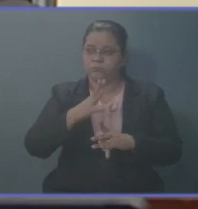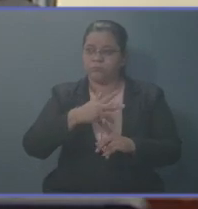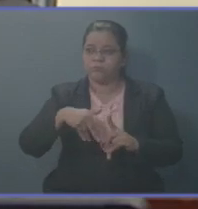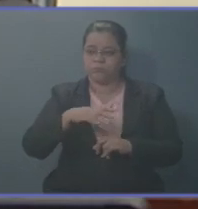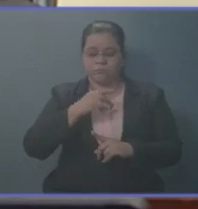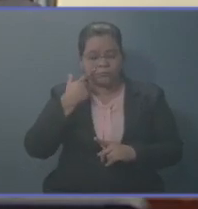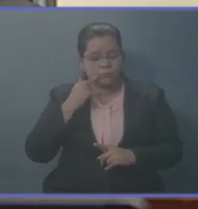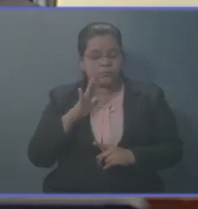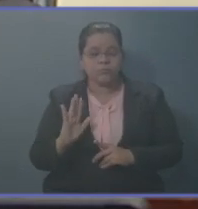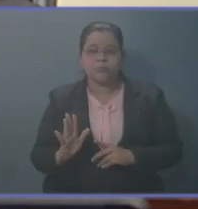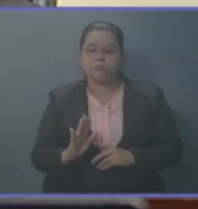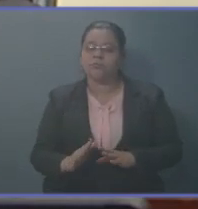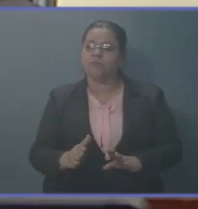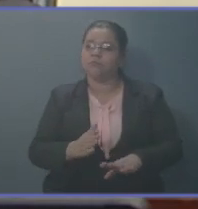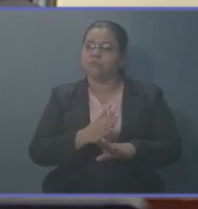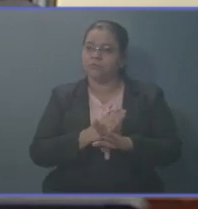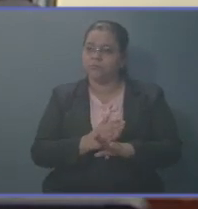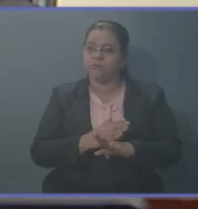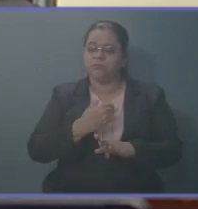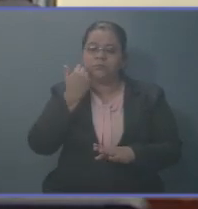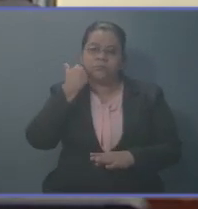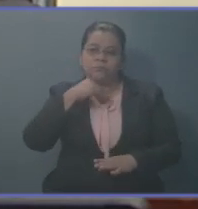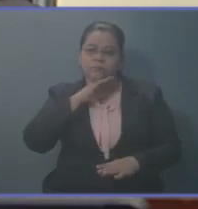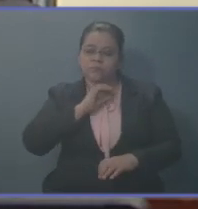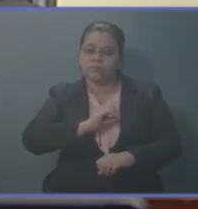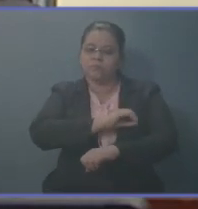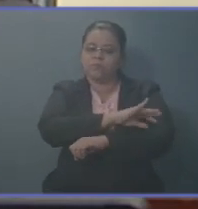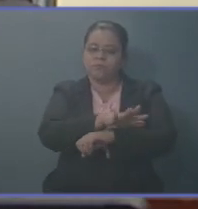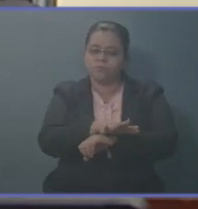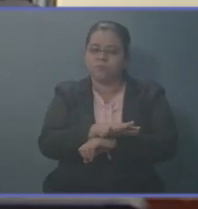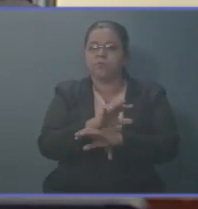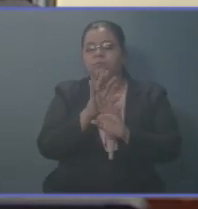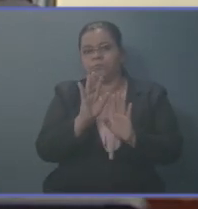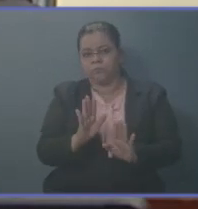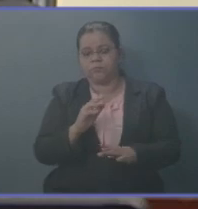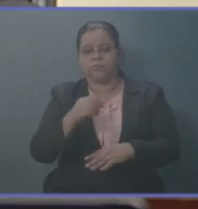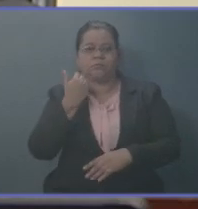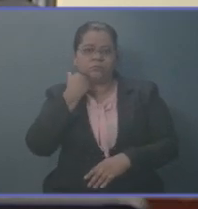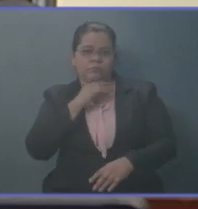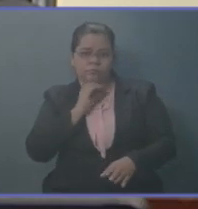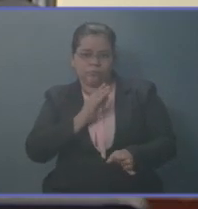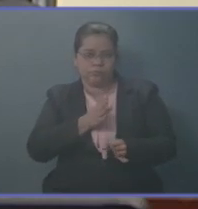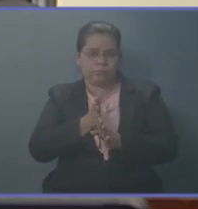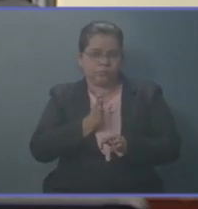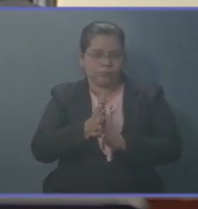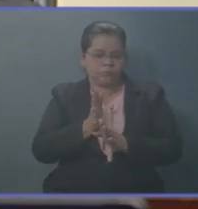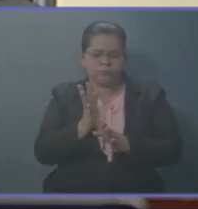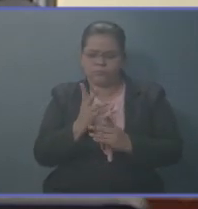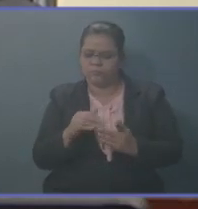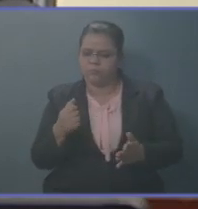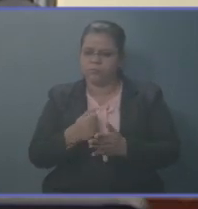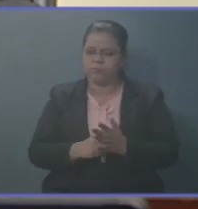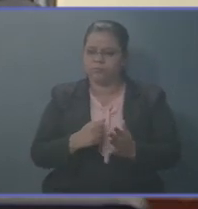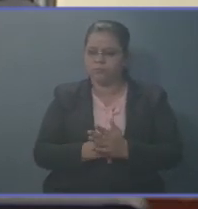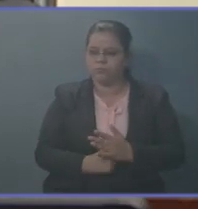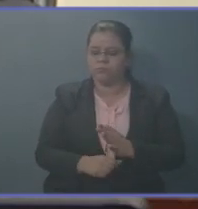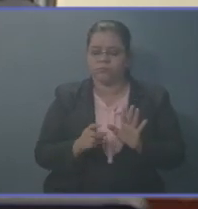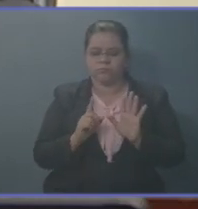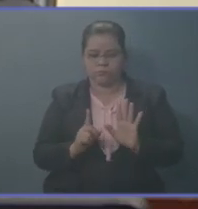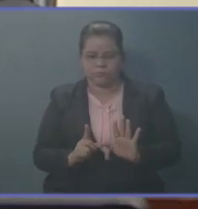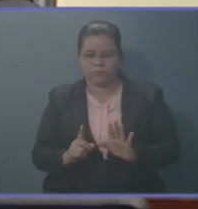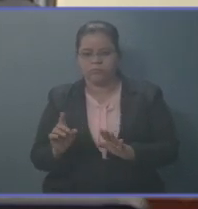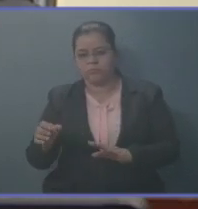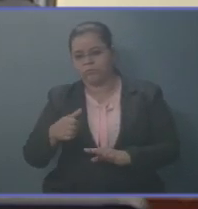encuentran la prevención y el tratamiento de las enfermedades epidémicas, endémicas, profesionales y de otra índole, y la lucha contra ellas. Romanos 6, que entre